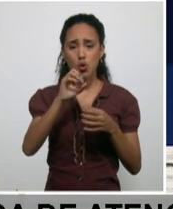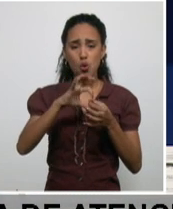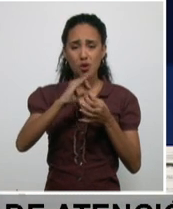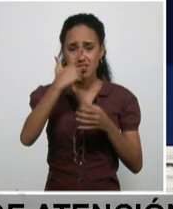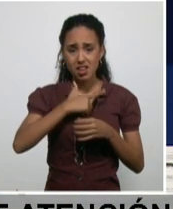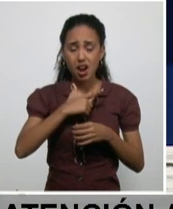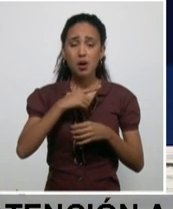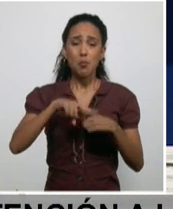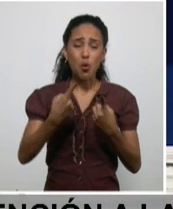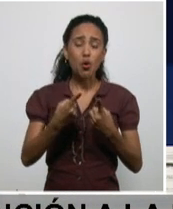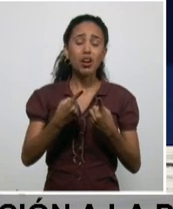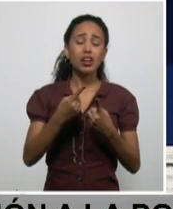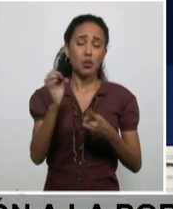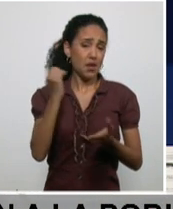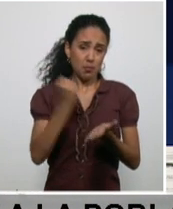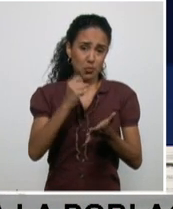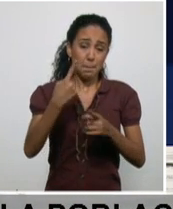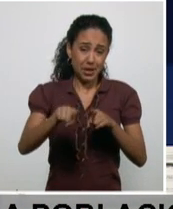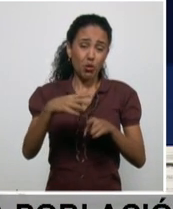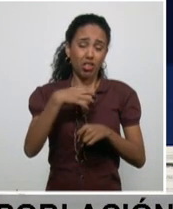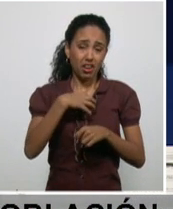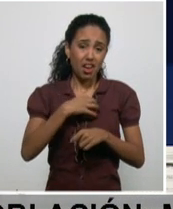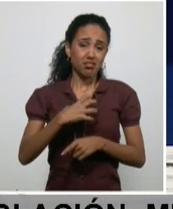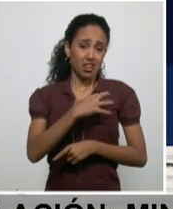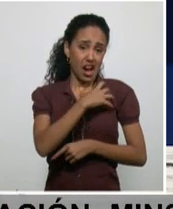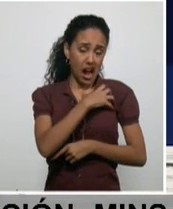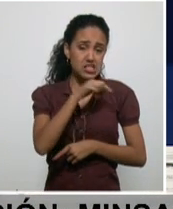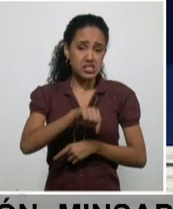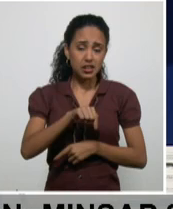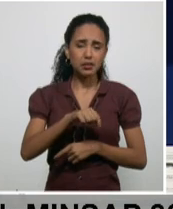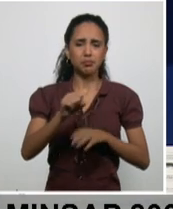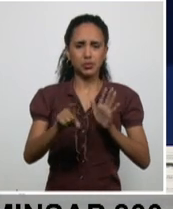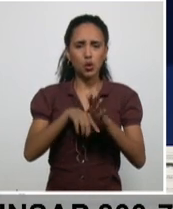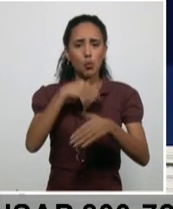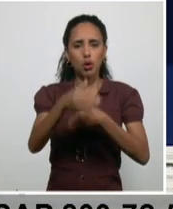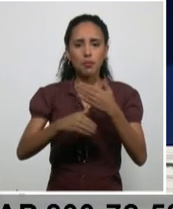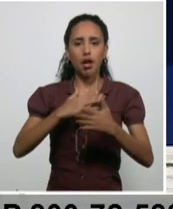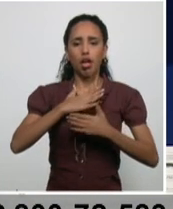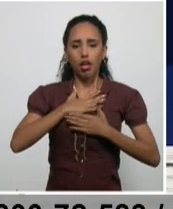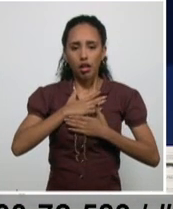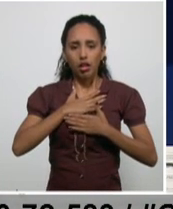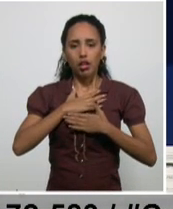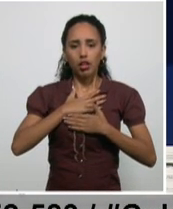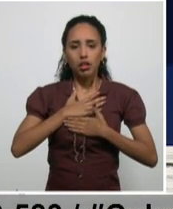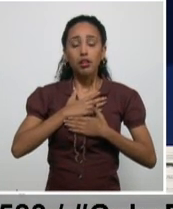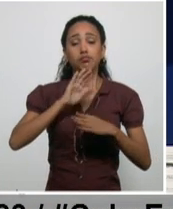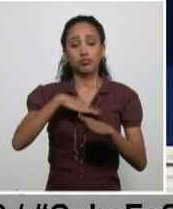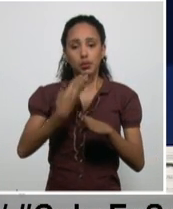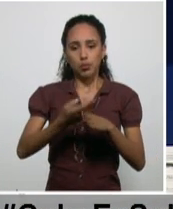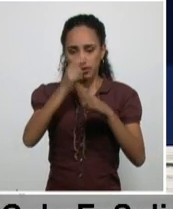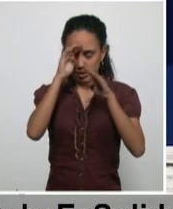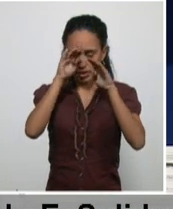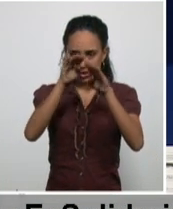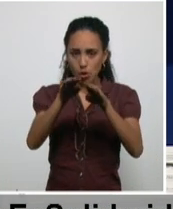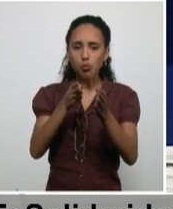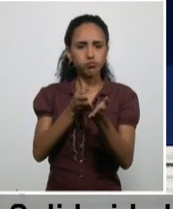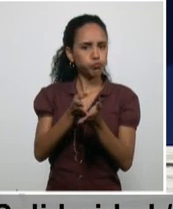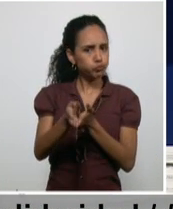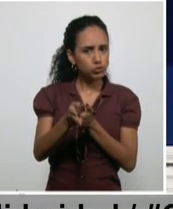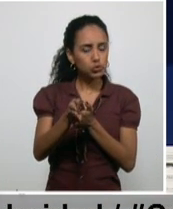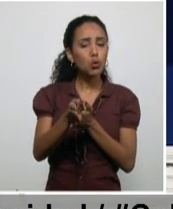carcinoma prostático que comenzó los síntomas respiratorios, se ingresó, se mantuvo ingresado